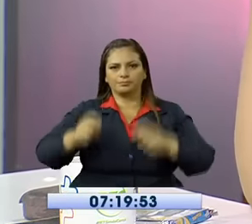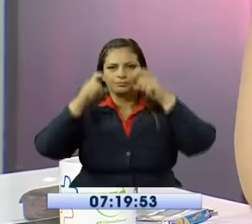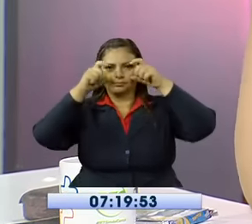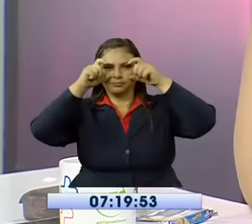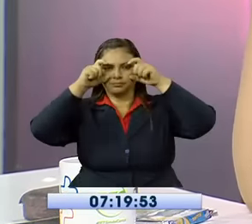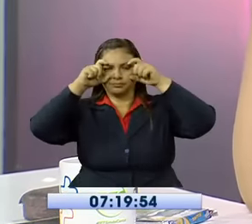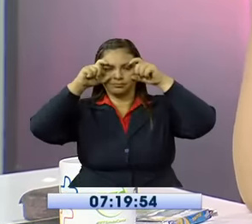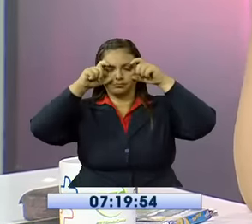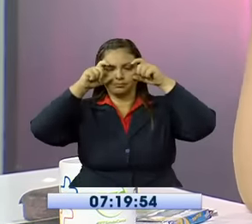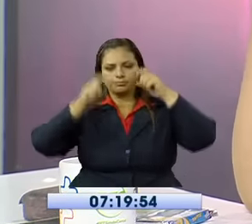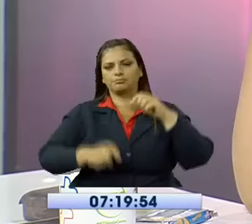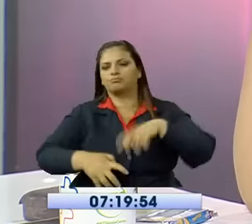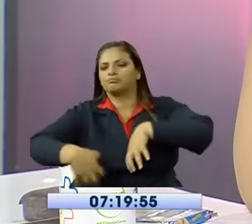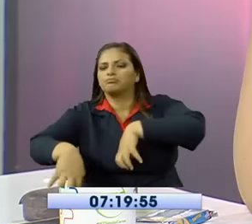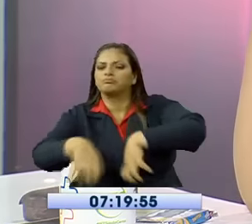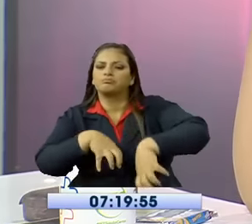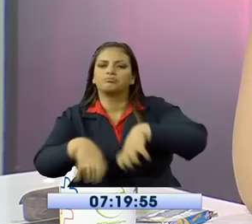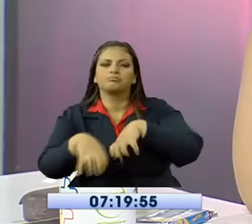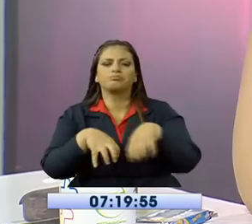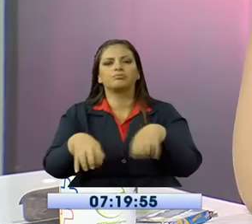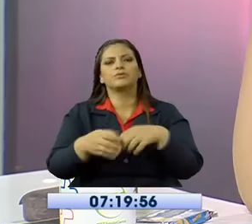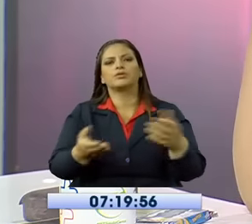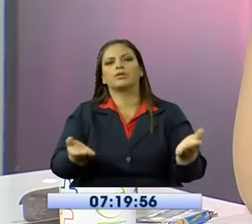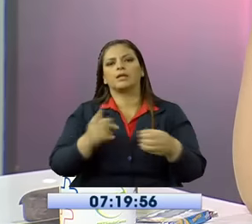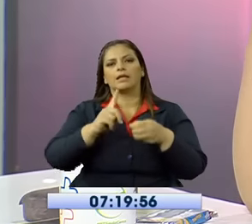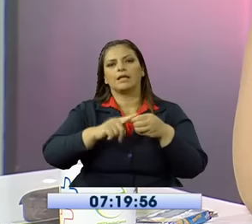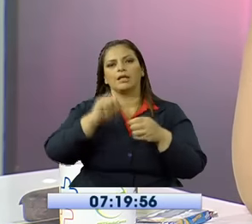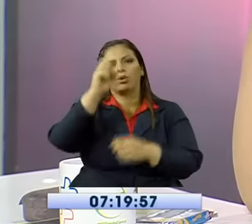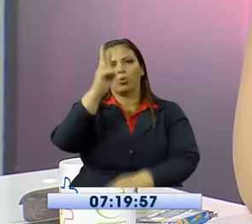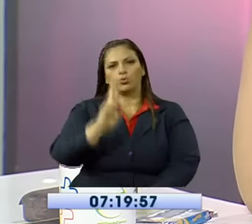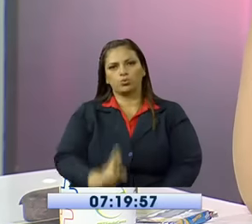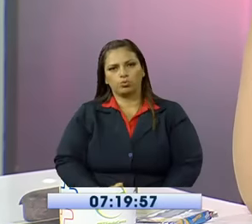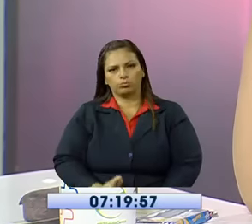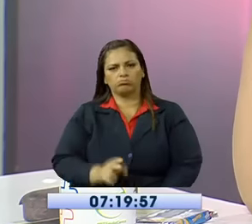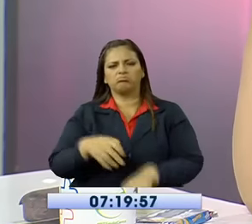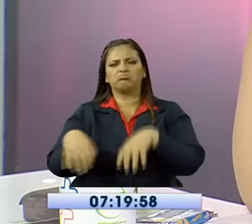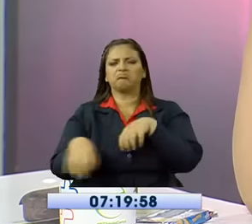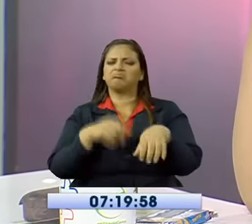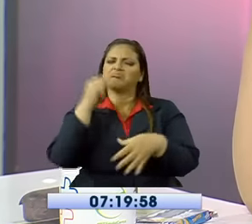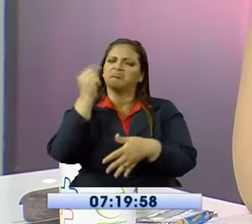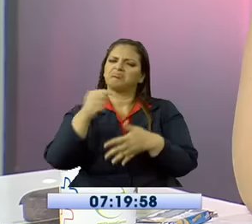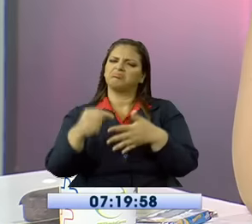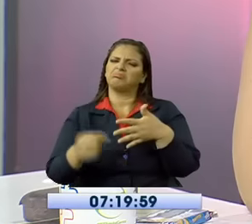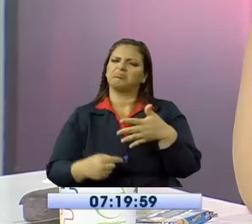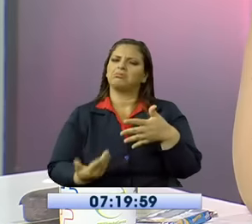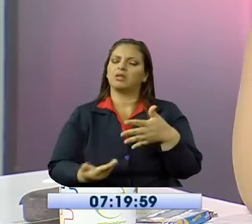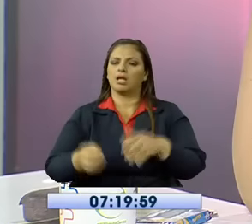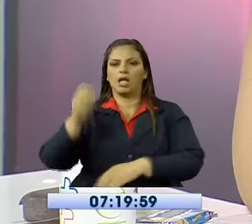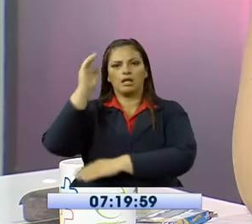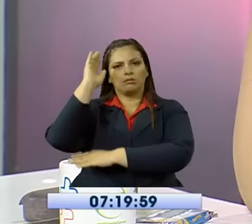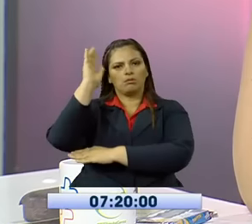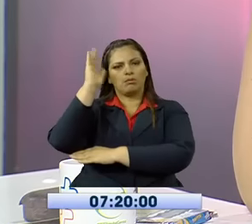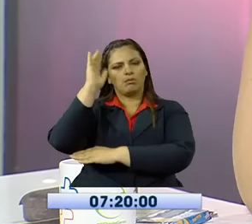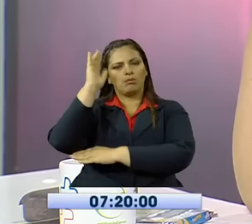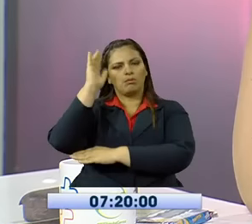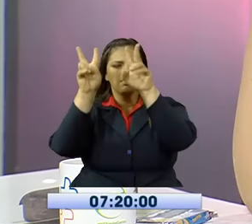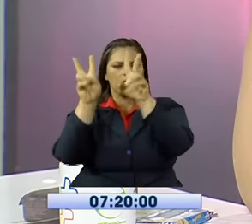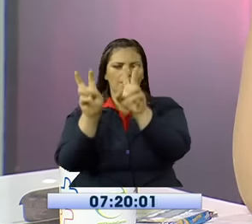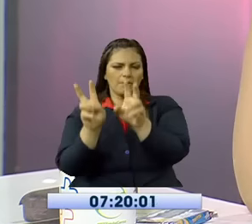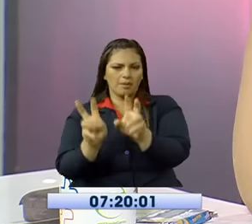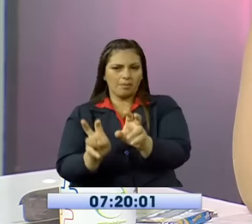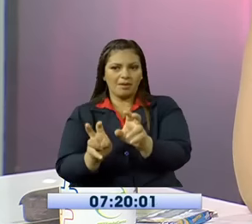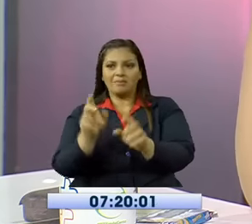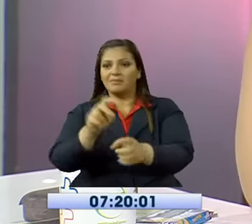Guillermo Lasso, cumplió varias actividades en el sur de Quito. El presidenciable se refirió a diversos temas y